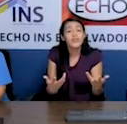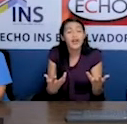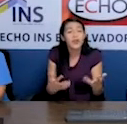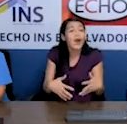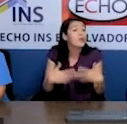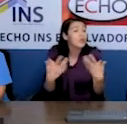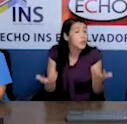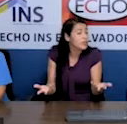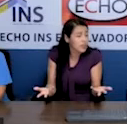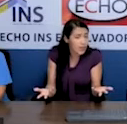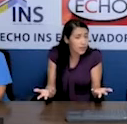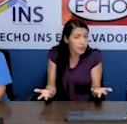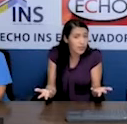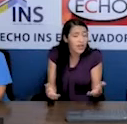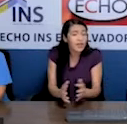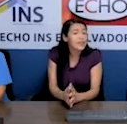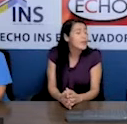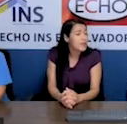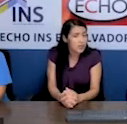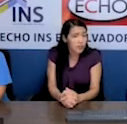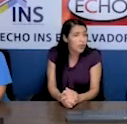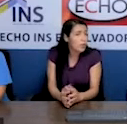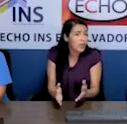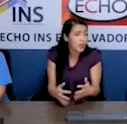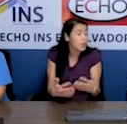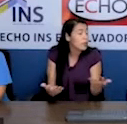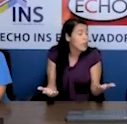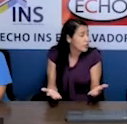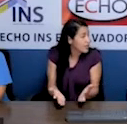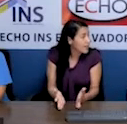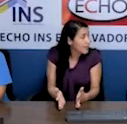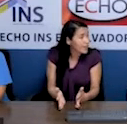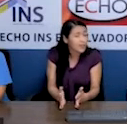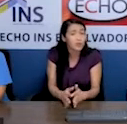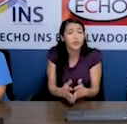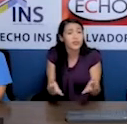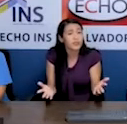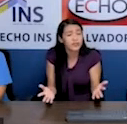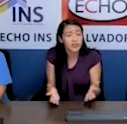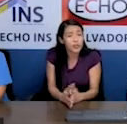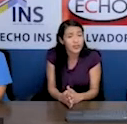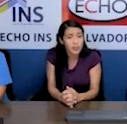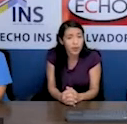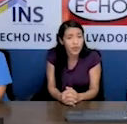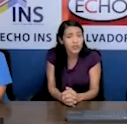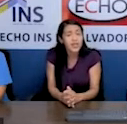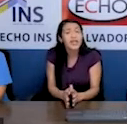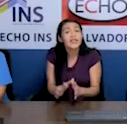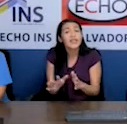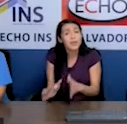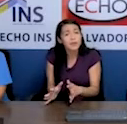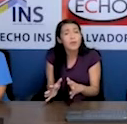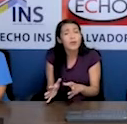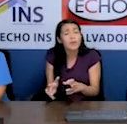ser secundario a otros procedimientos intervensivos, como por ejemplo colocación de catéteres, colocación de ciertos